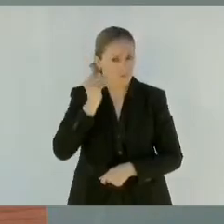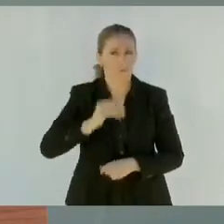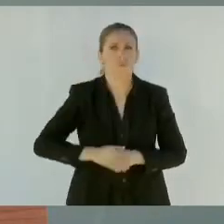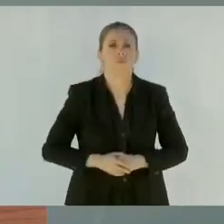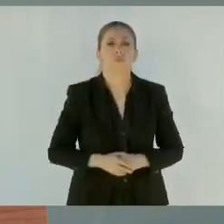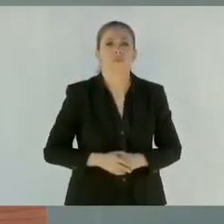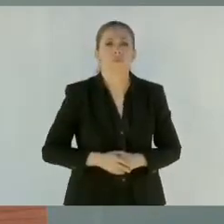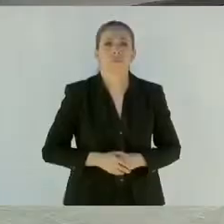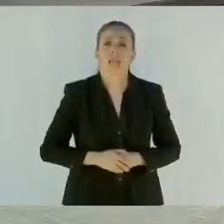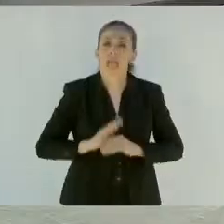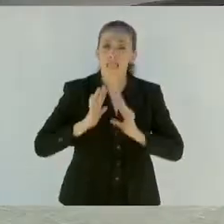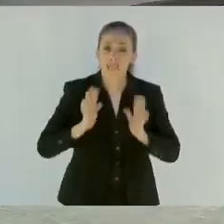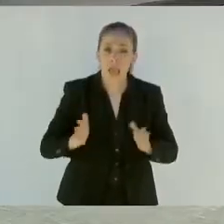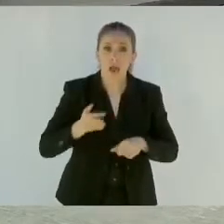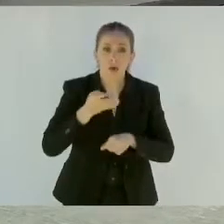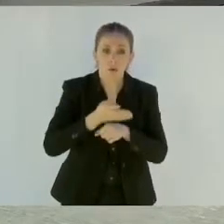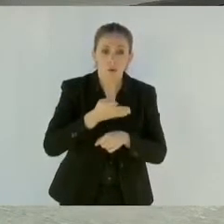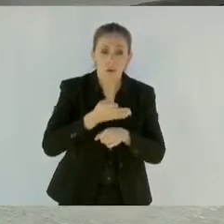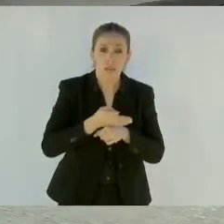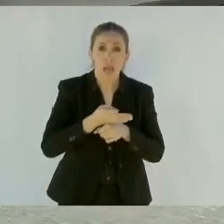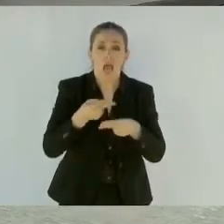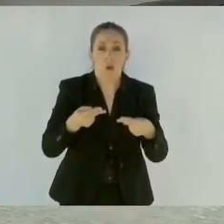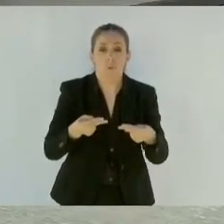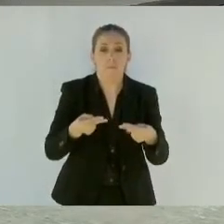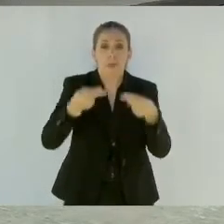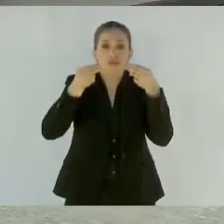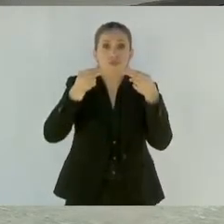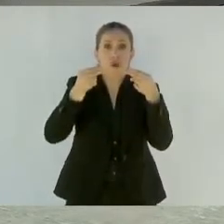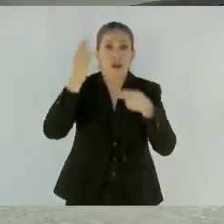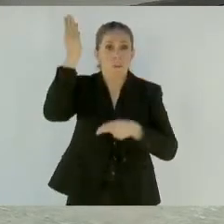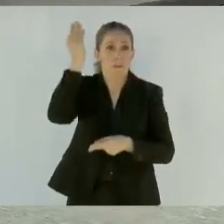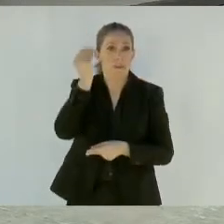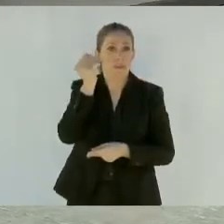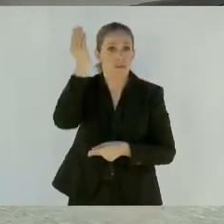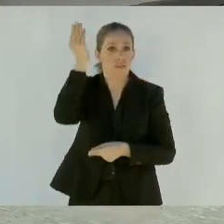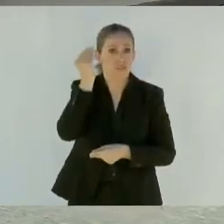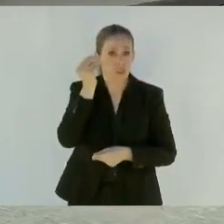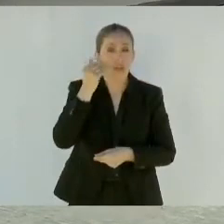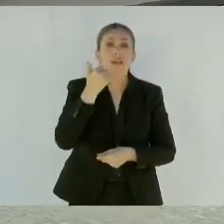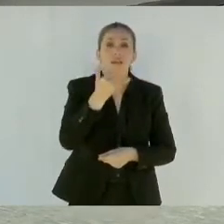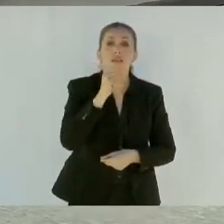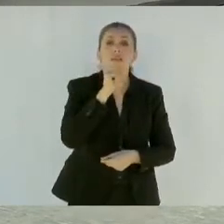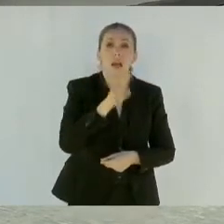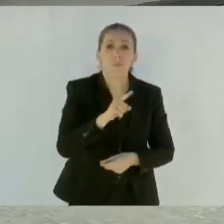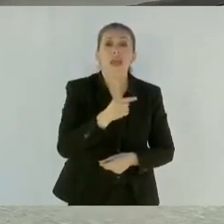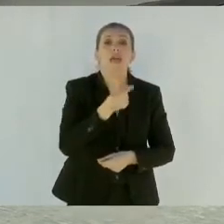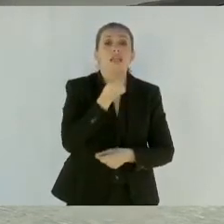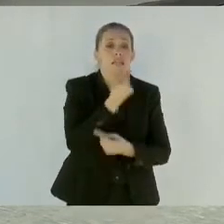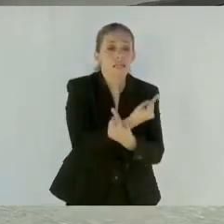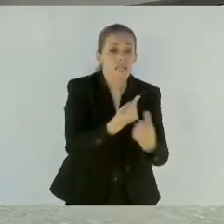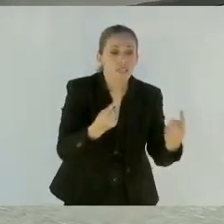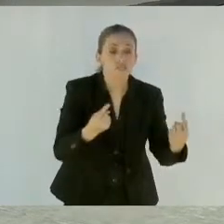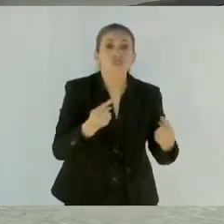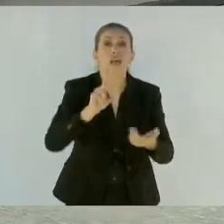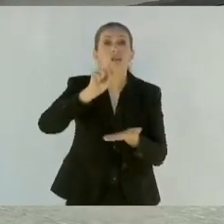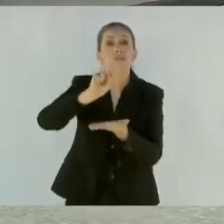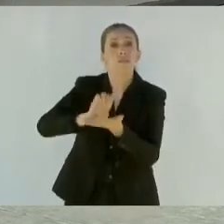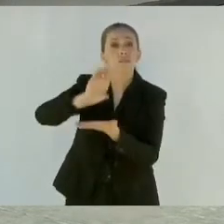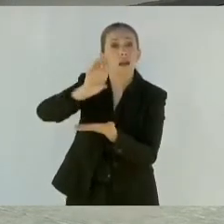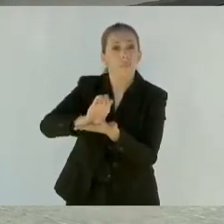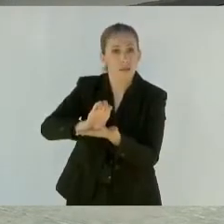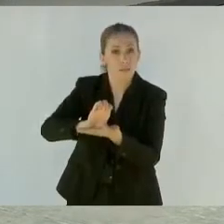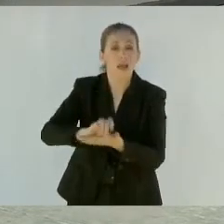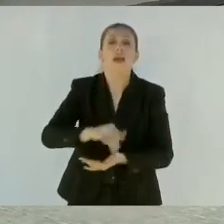ya se elevó la pensión a los adultos mayores, como la pensión a niñas, niños con discapacidad, como